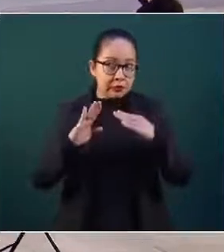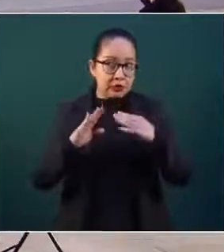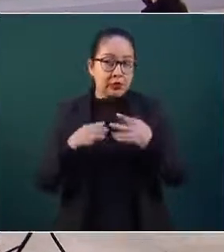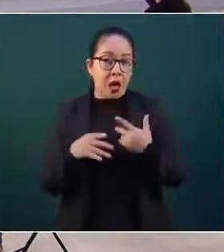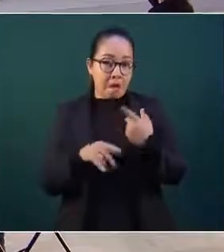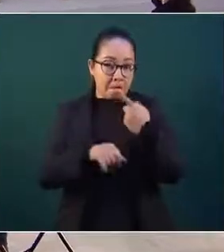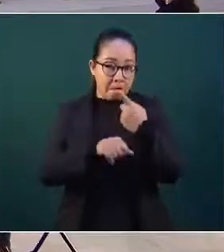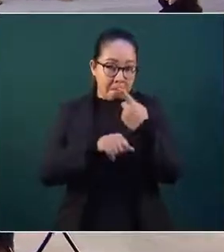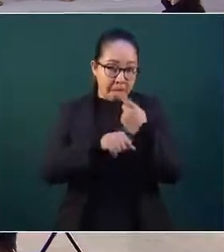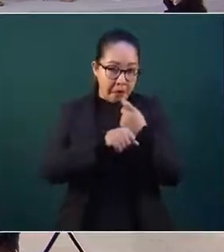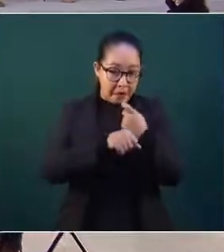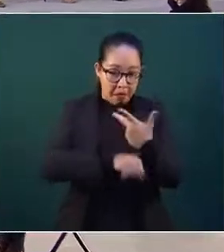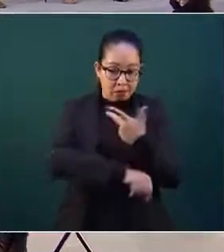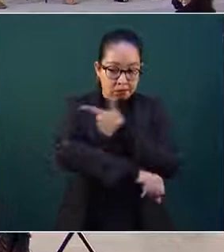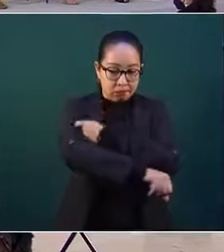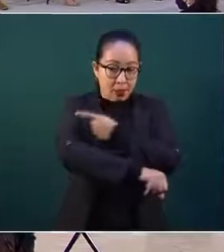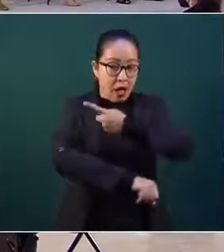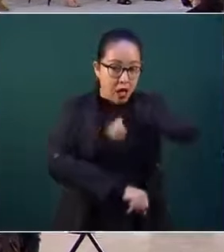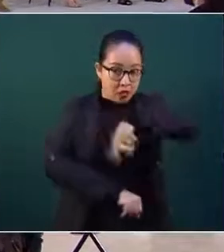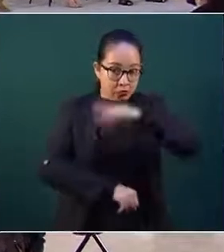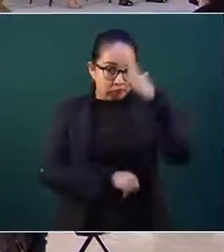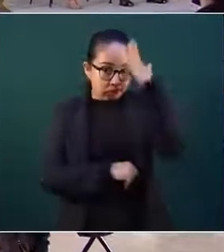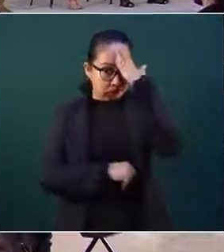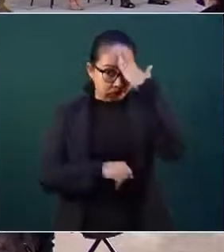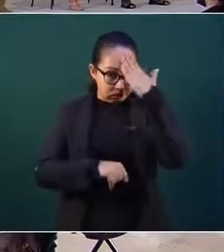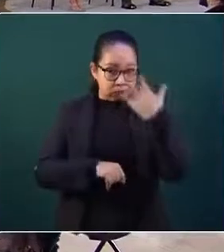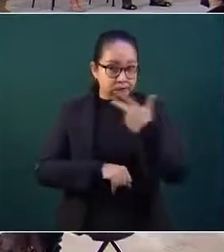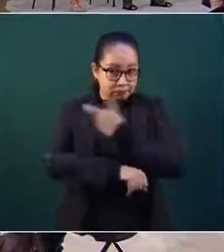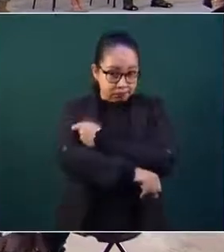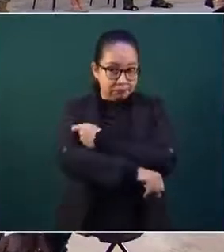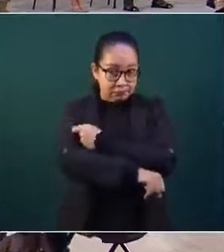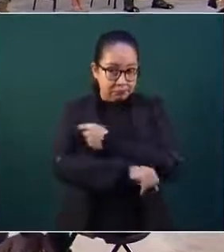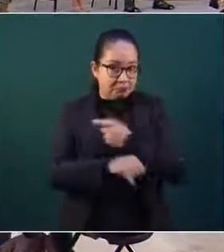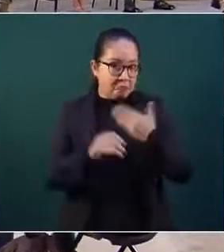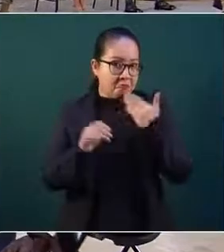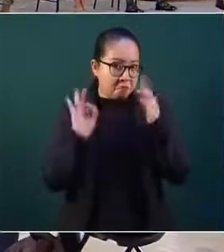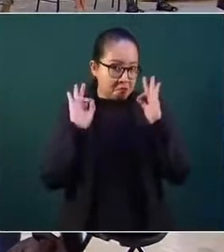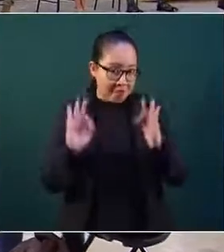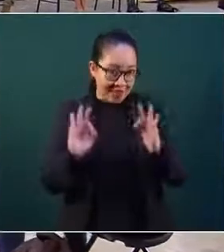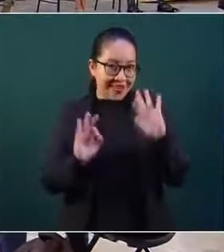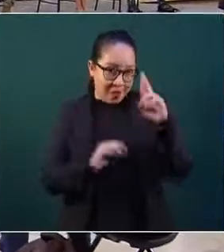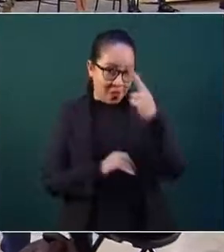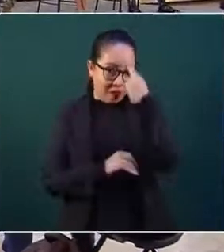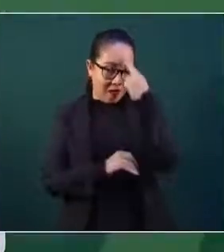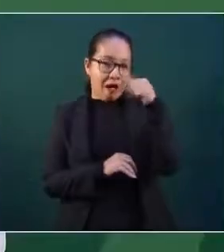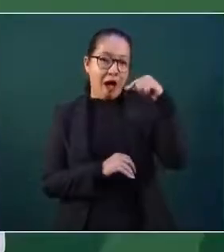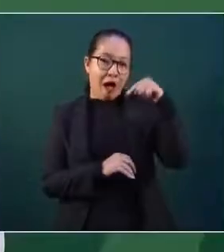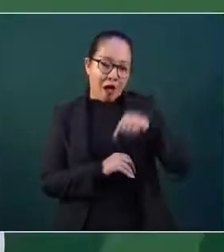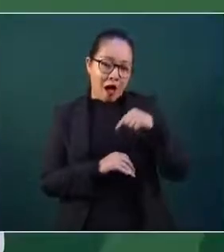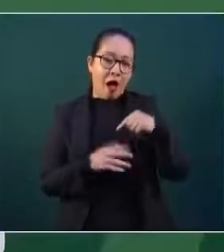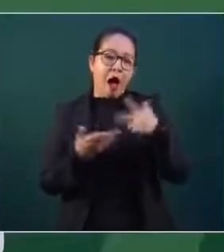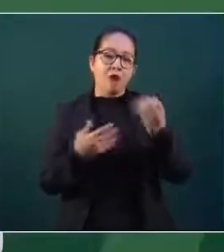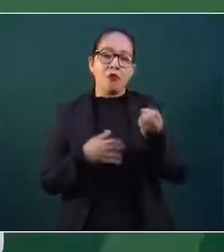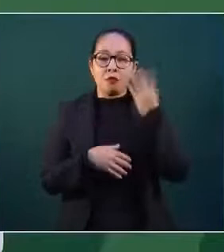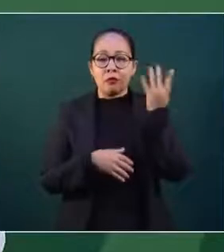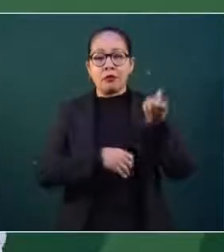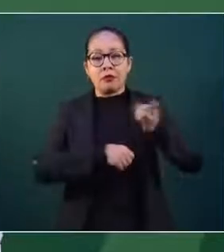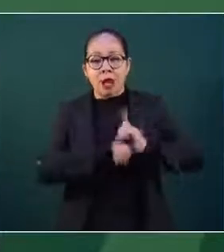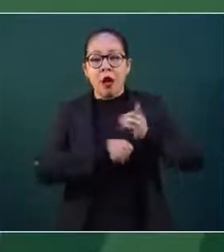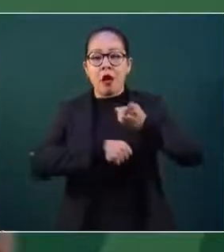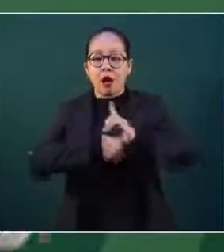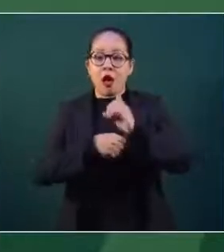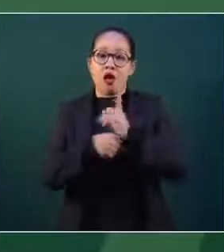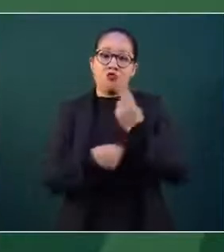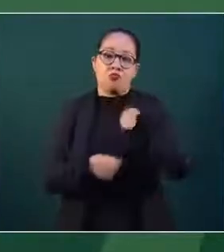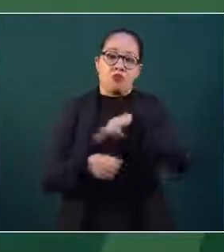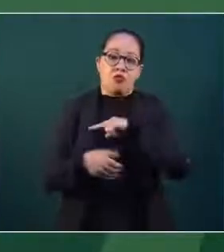los adultos mayores. Si ustedes se recuerdan, en estas conferencias estuvimos insistiendo mucho